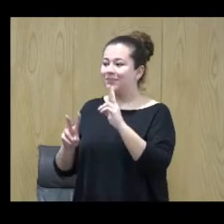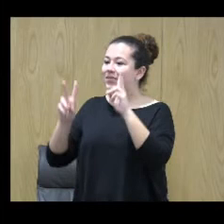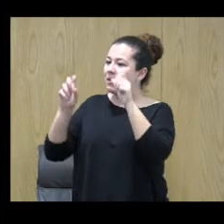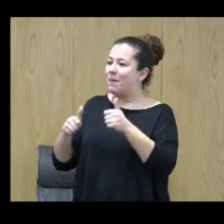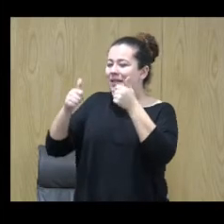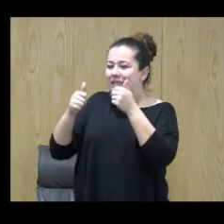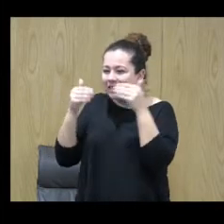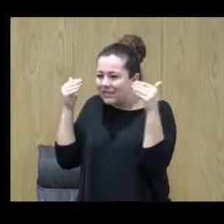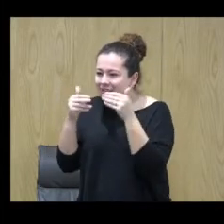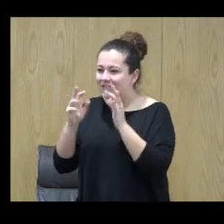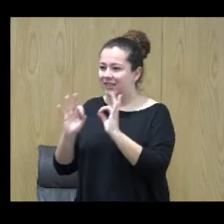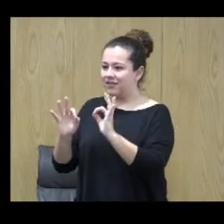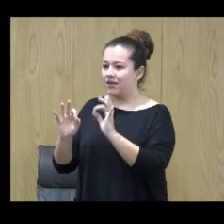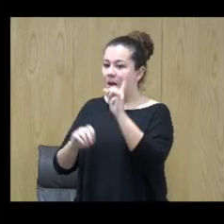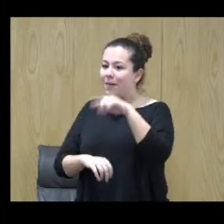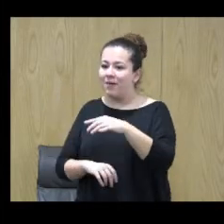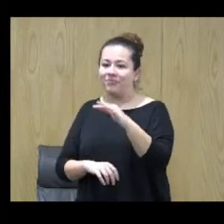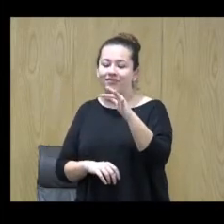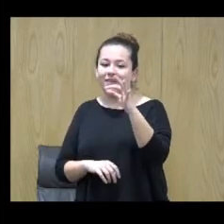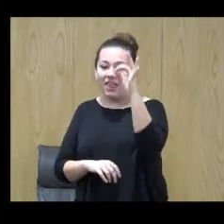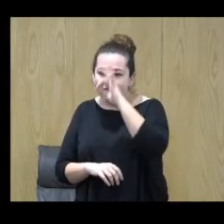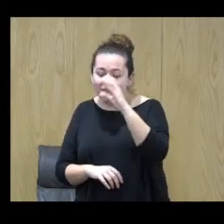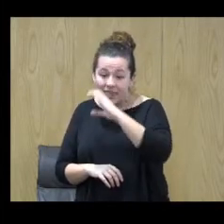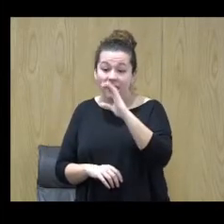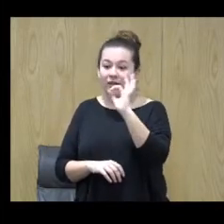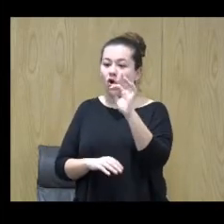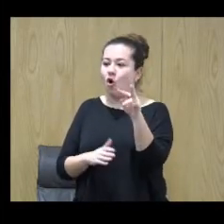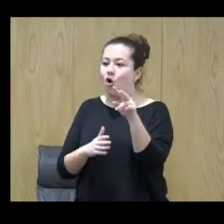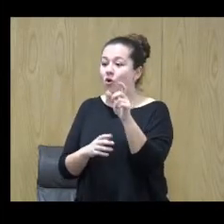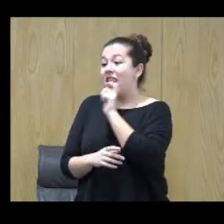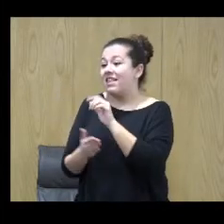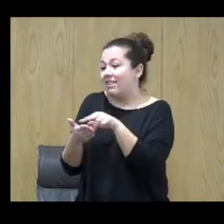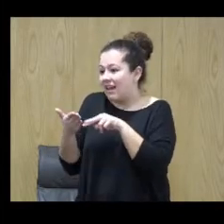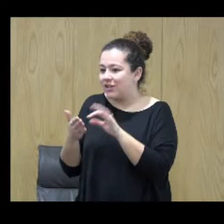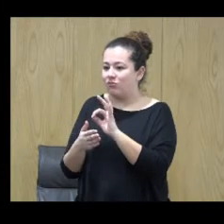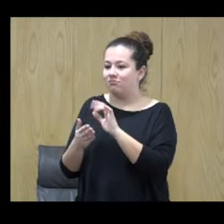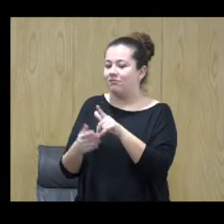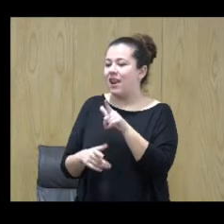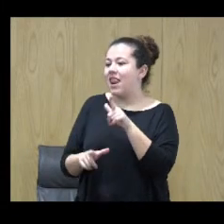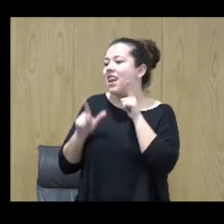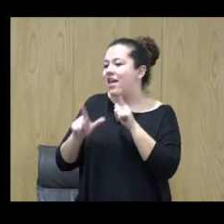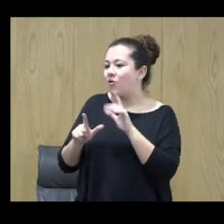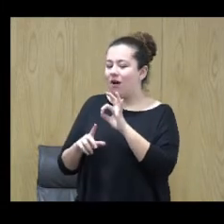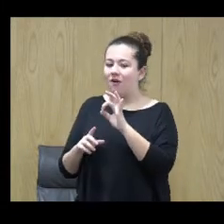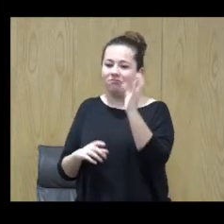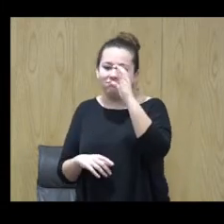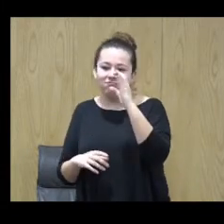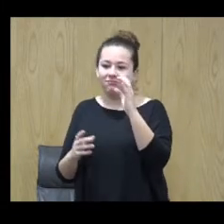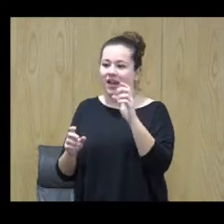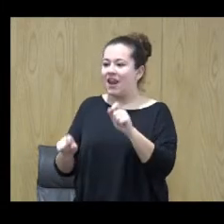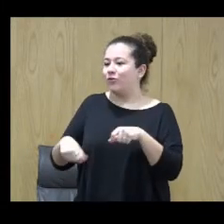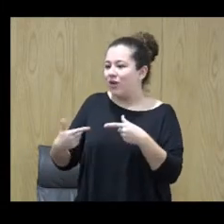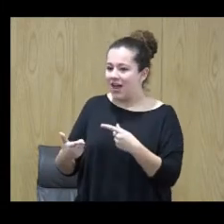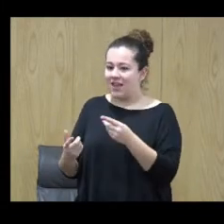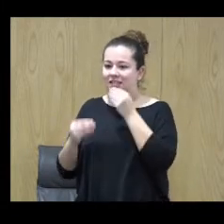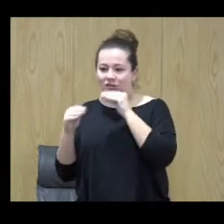específicos, pues adscritos a ciencias o a letras. Tenéis una materia de lengua, una materia de biología, una materia de ciencias naturales, una materia de geografía e historia, etcétera,